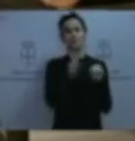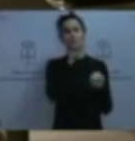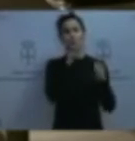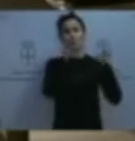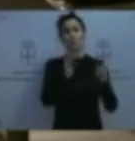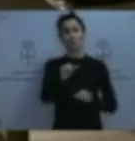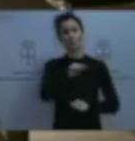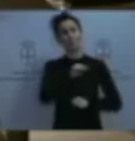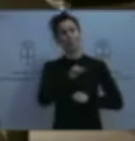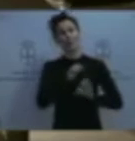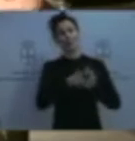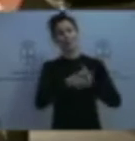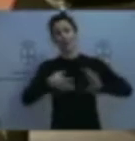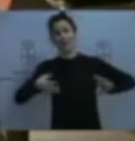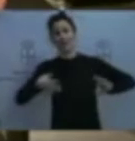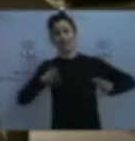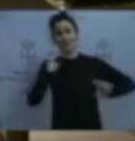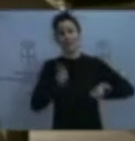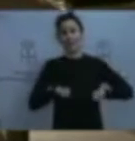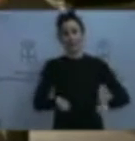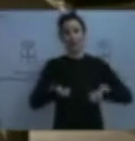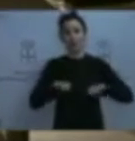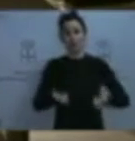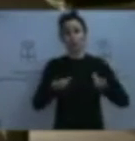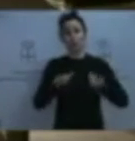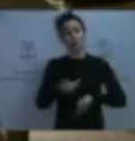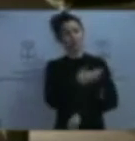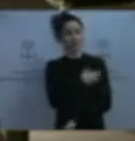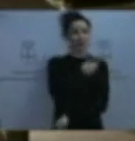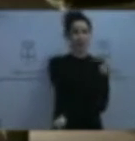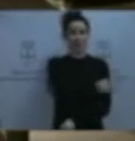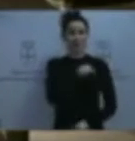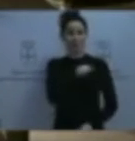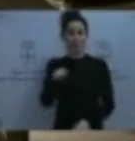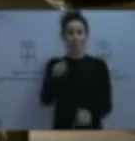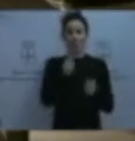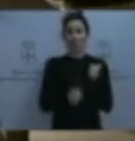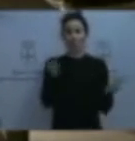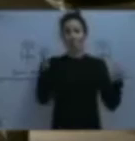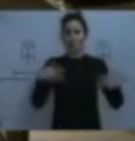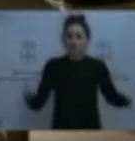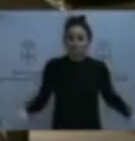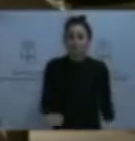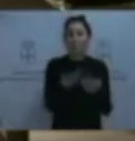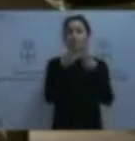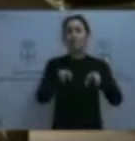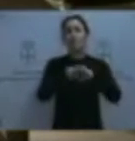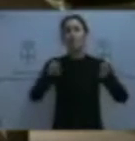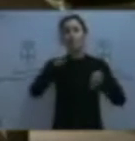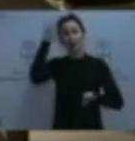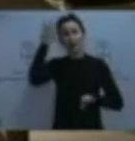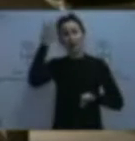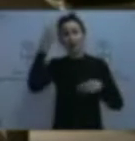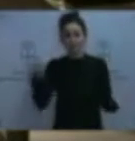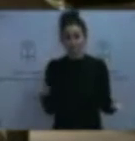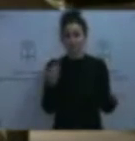ver con el despilfarro en redes clientelares, la falta de competitividad o la falta de impulso a nuevas iniciativas. Pero, sobre todo, al establecer